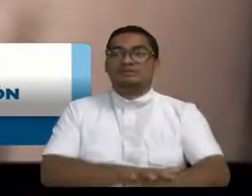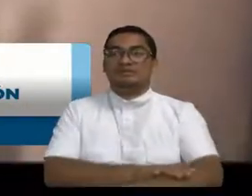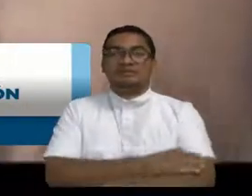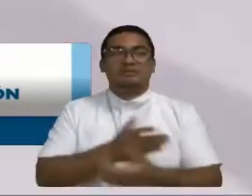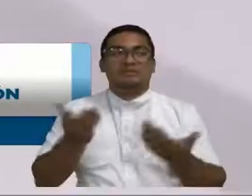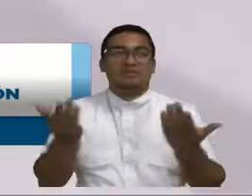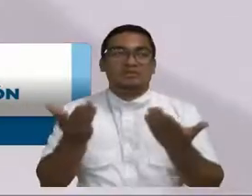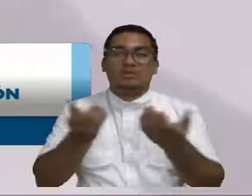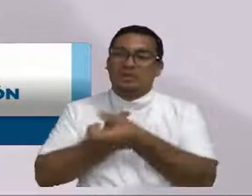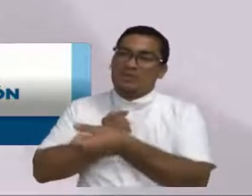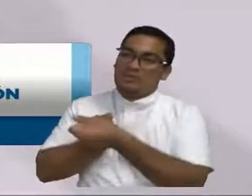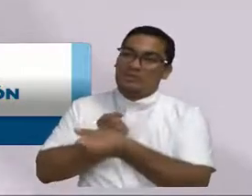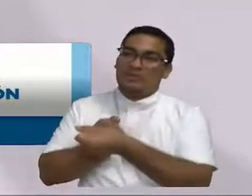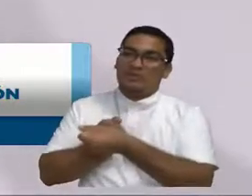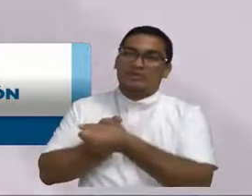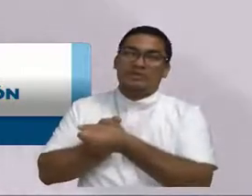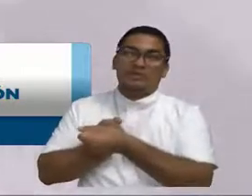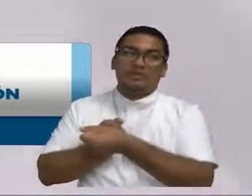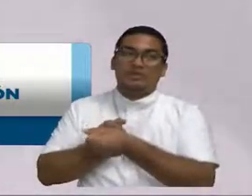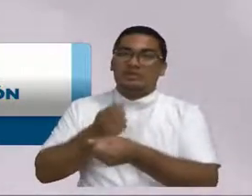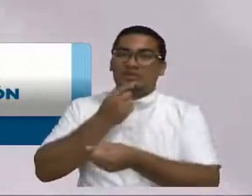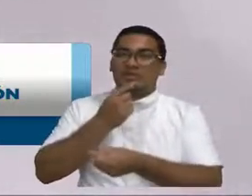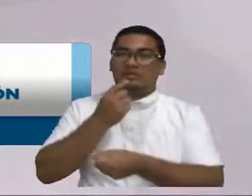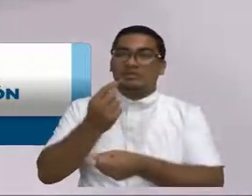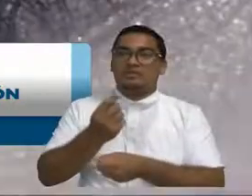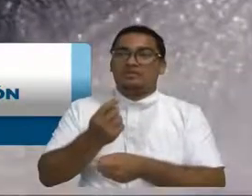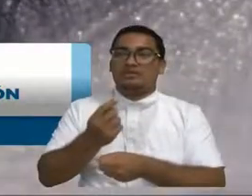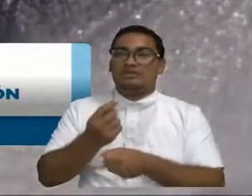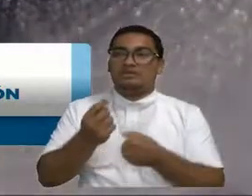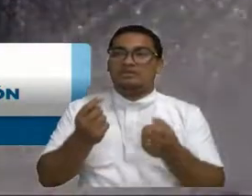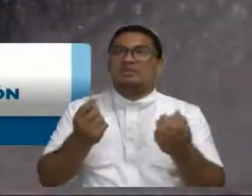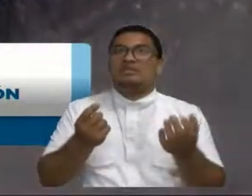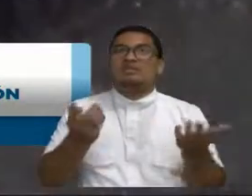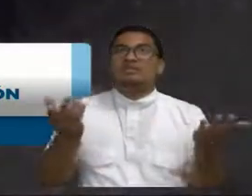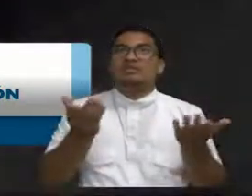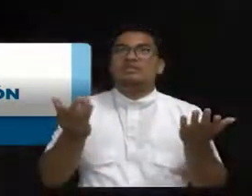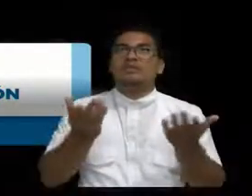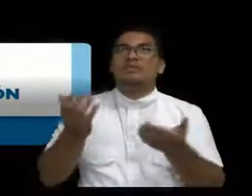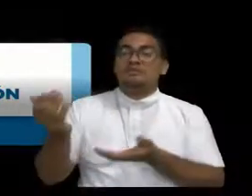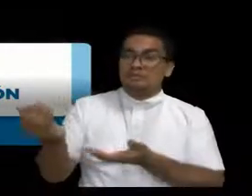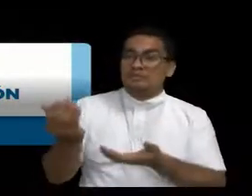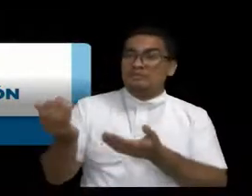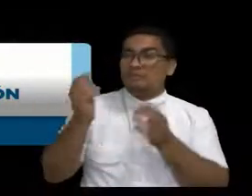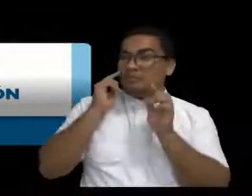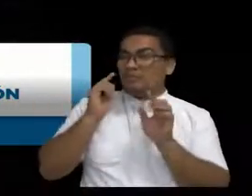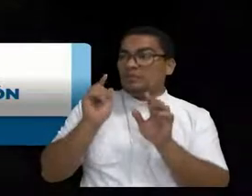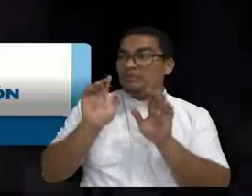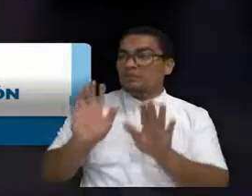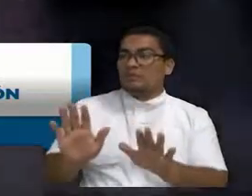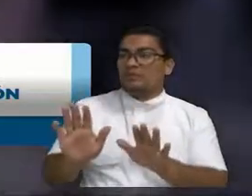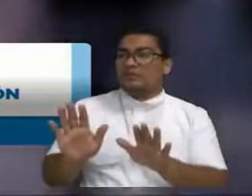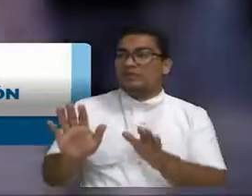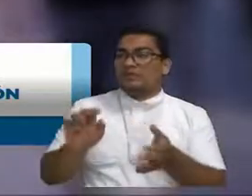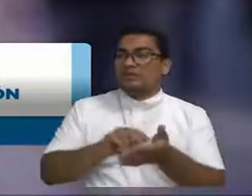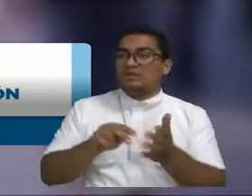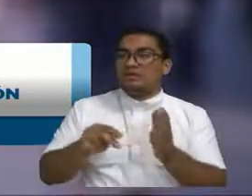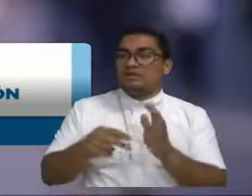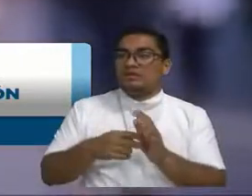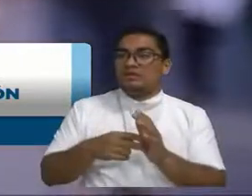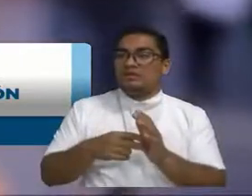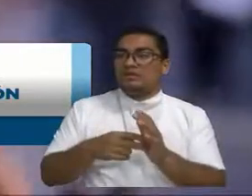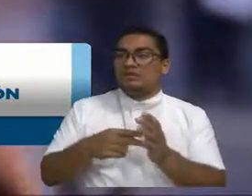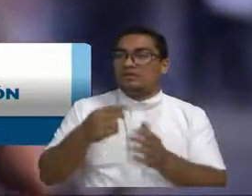apoyada, entre más ella se sienta apoyada para la crianza del bebé, como también para ella misma, entonces estos